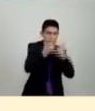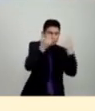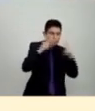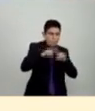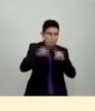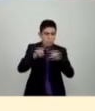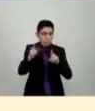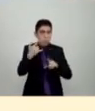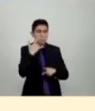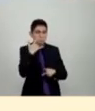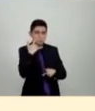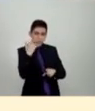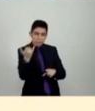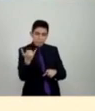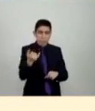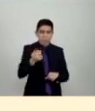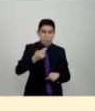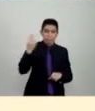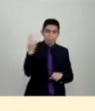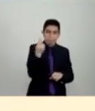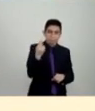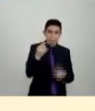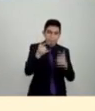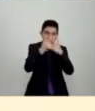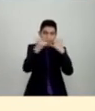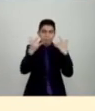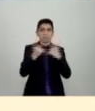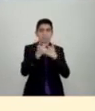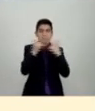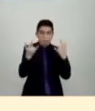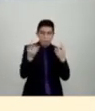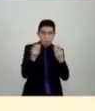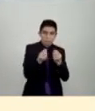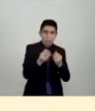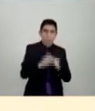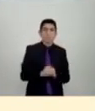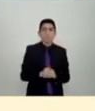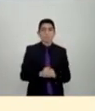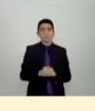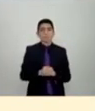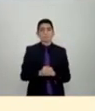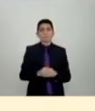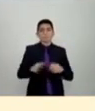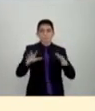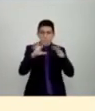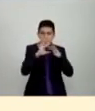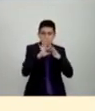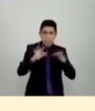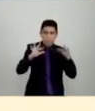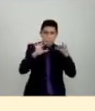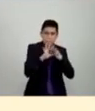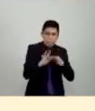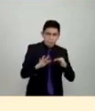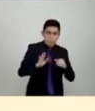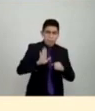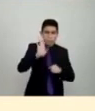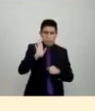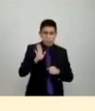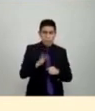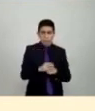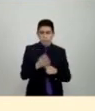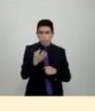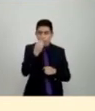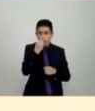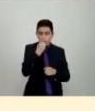pues necesita muchísimas novelas para poder ir como haciendo una especie de digestión, de metabolismo